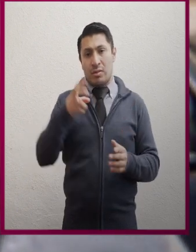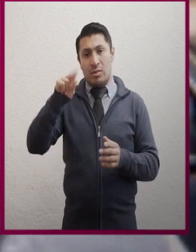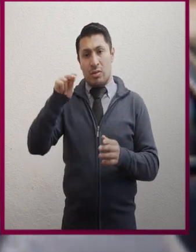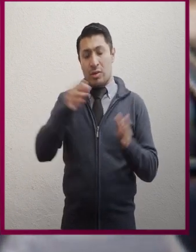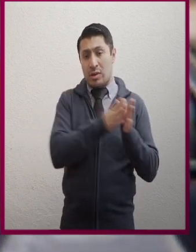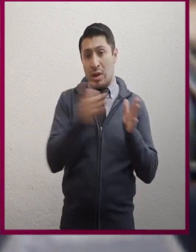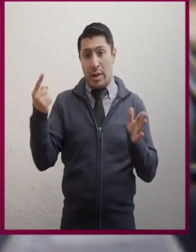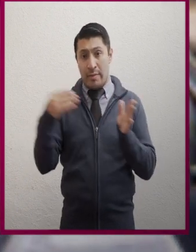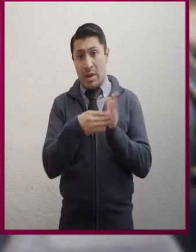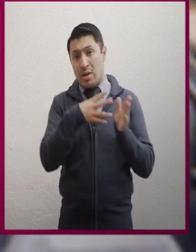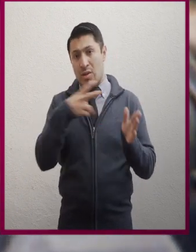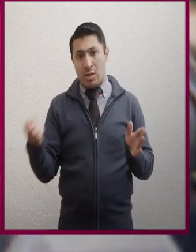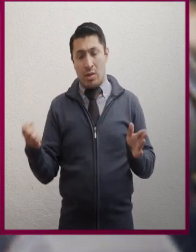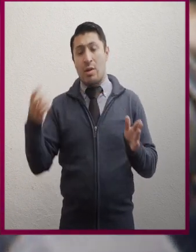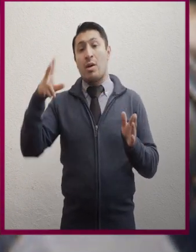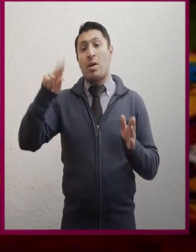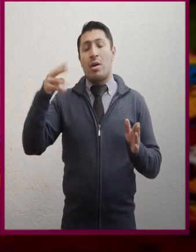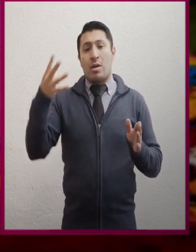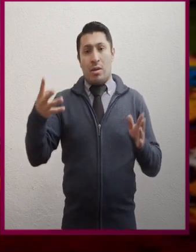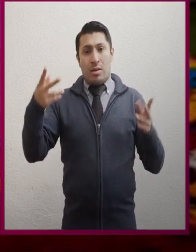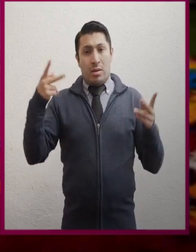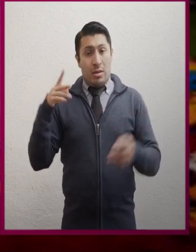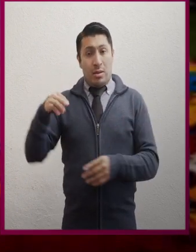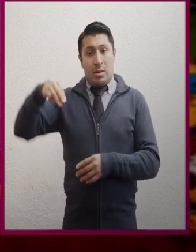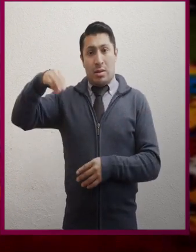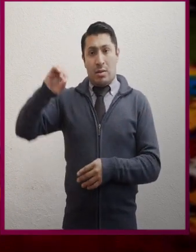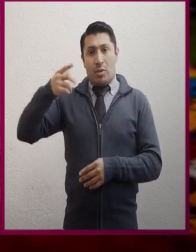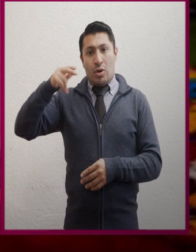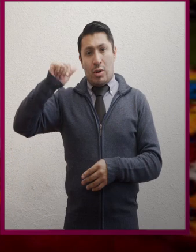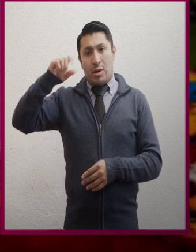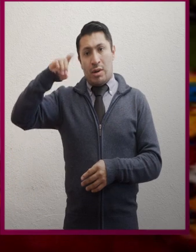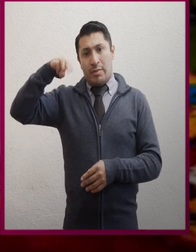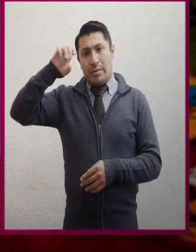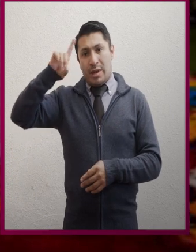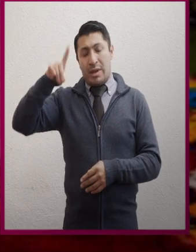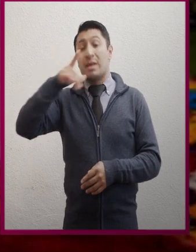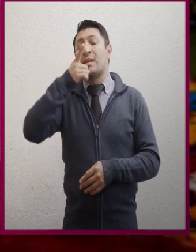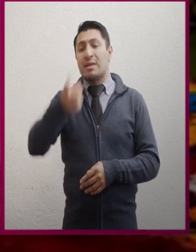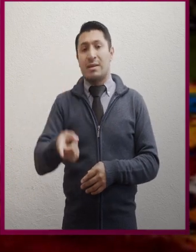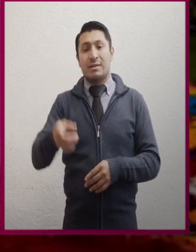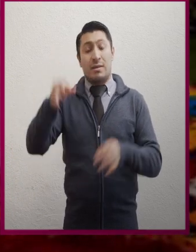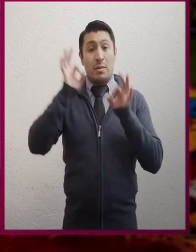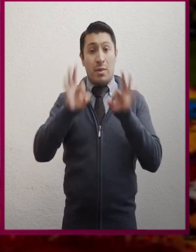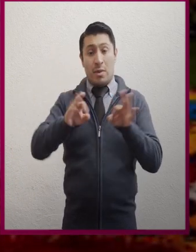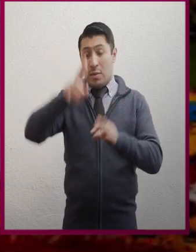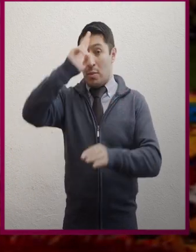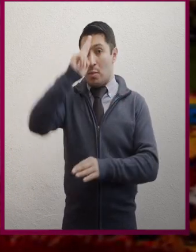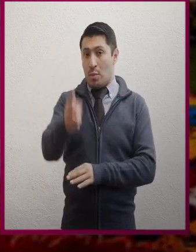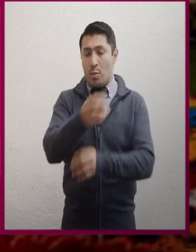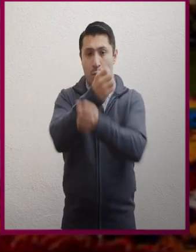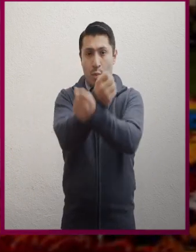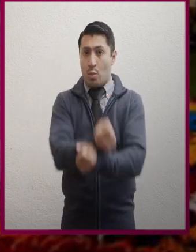a 1984, Mohamed Haidallah, decretó, hasta entonces oficialmente, la prohibición